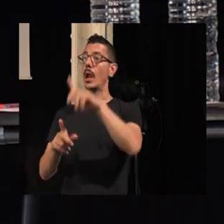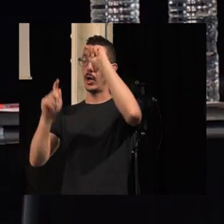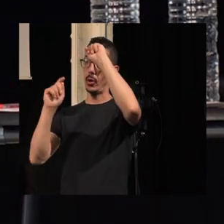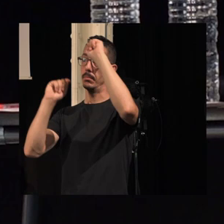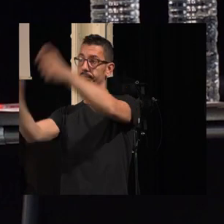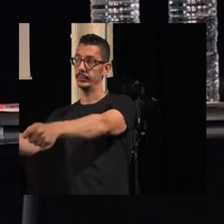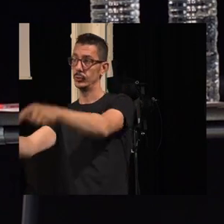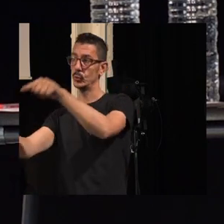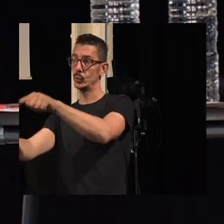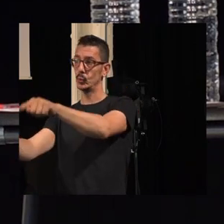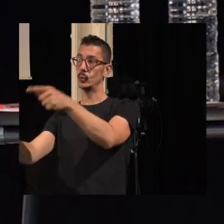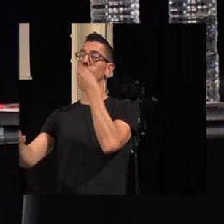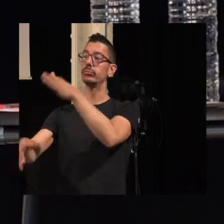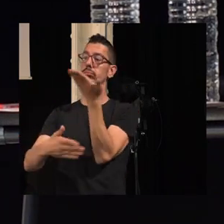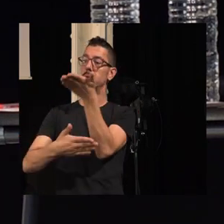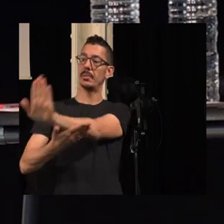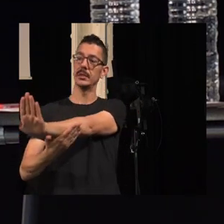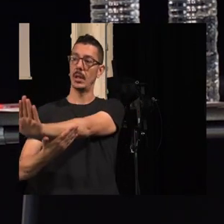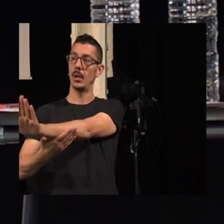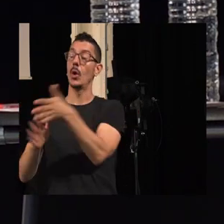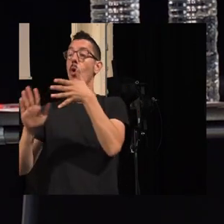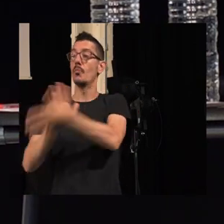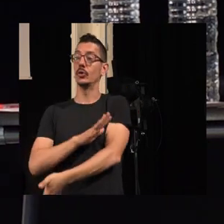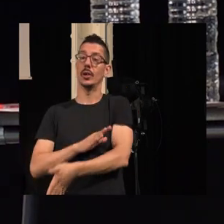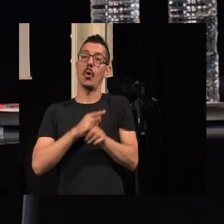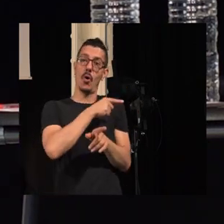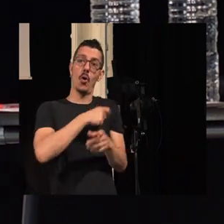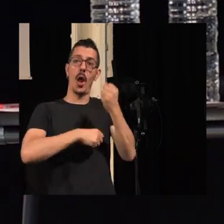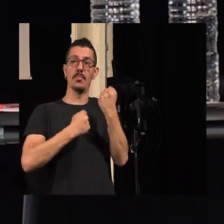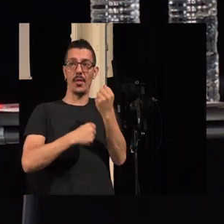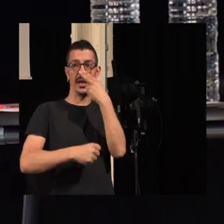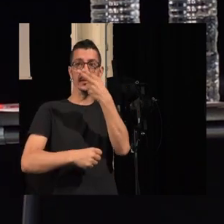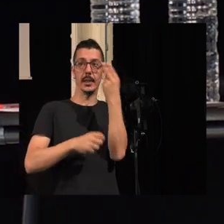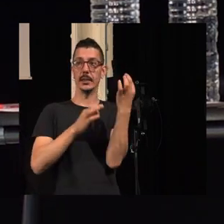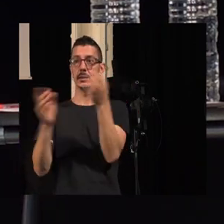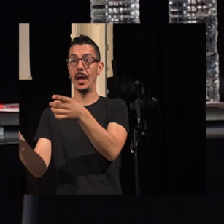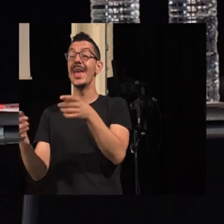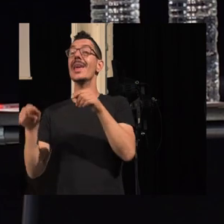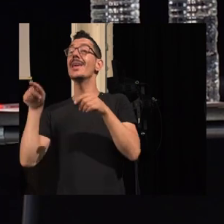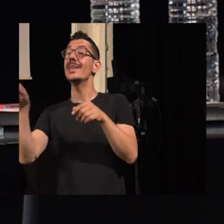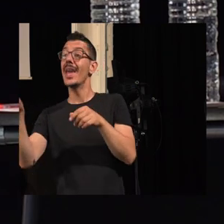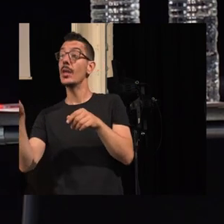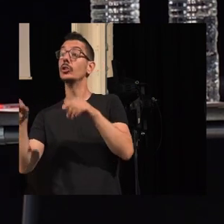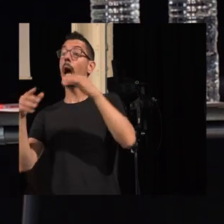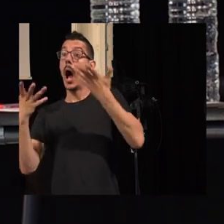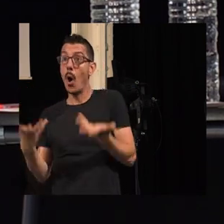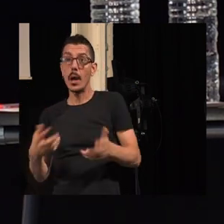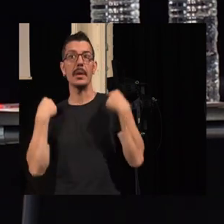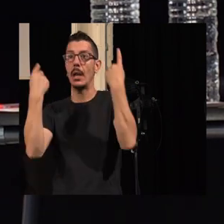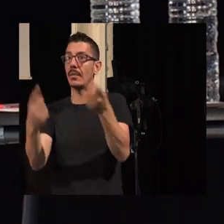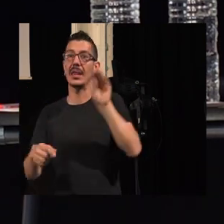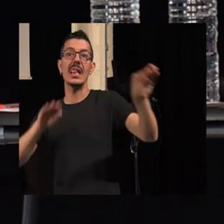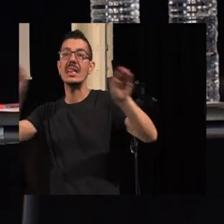porque le conviene. Por primera vez esas autarquías están llamando a movimientos informales,